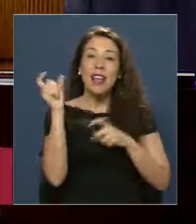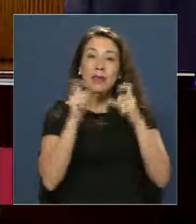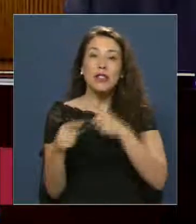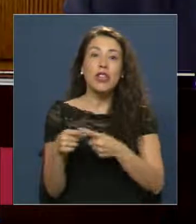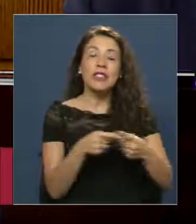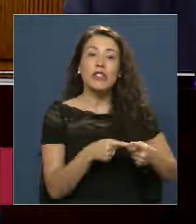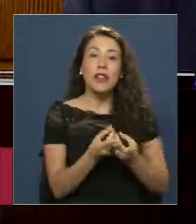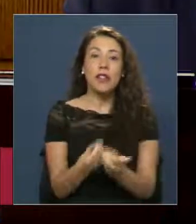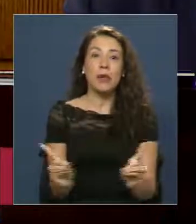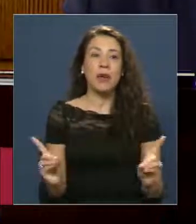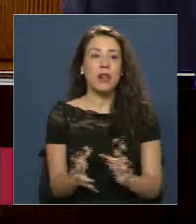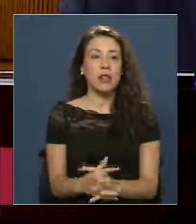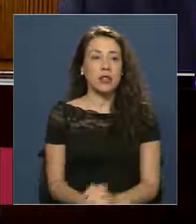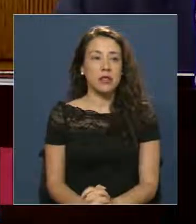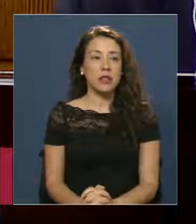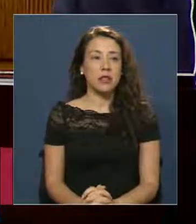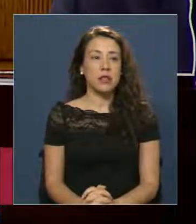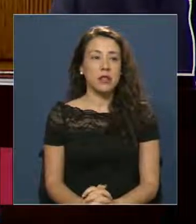sociedad democrática.